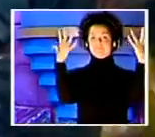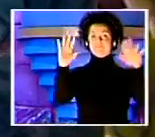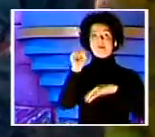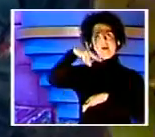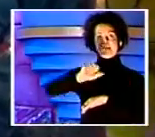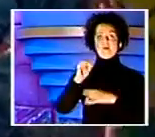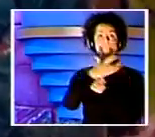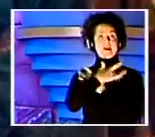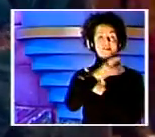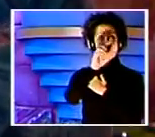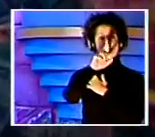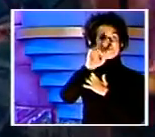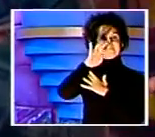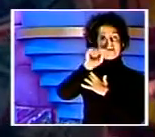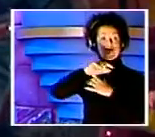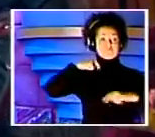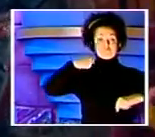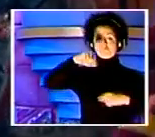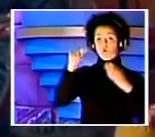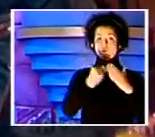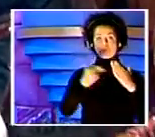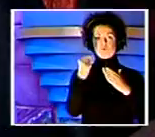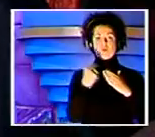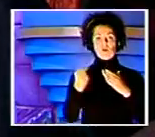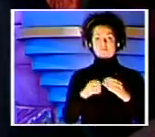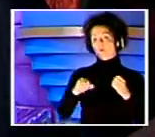Ana María Ortega Rodríguez, costurera de los Guanches Picapiedra.